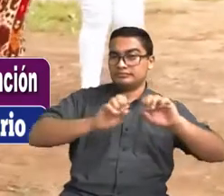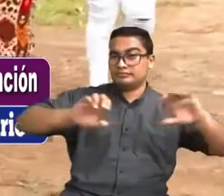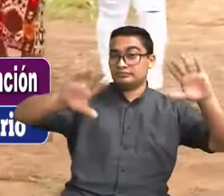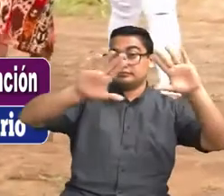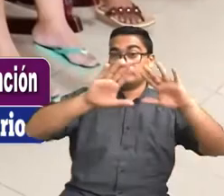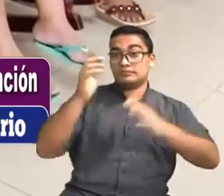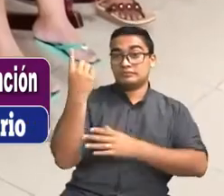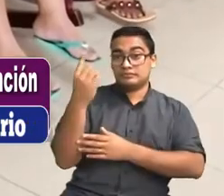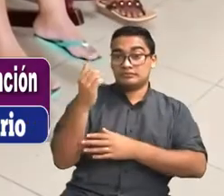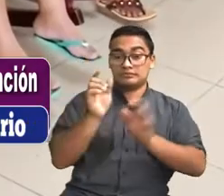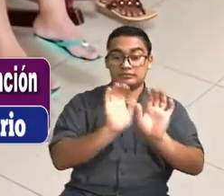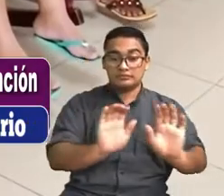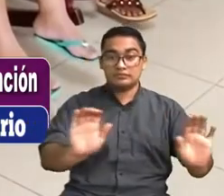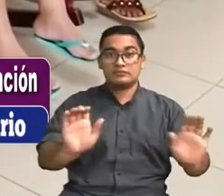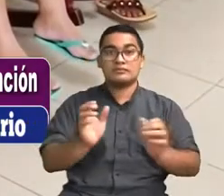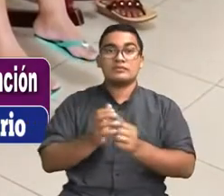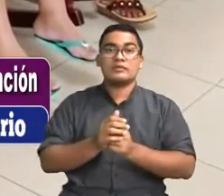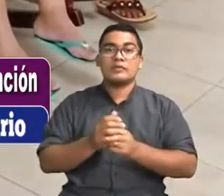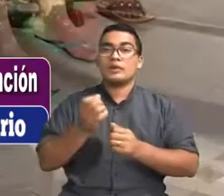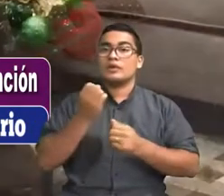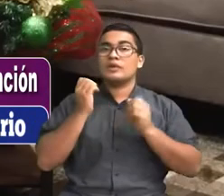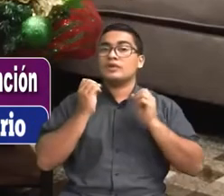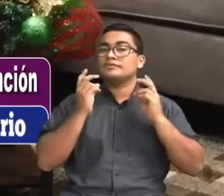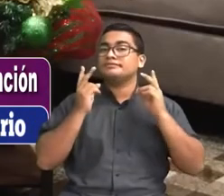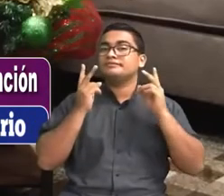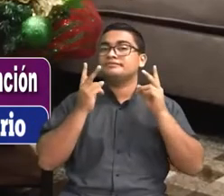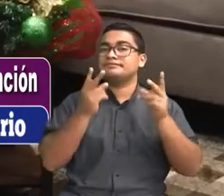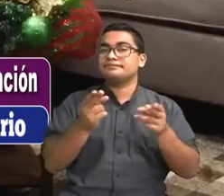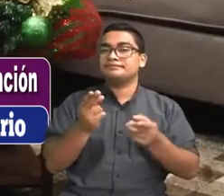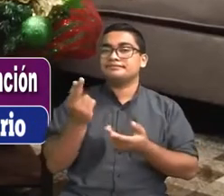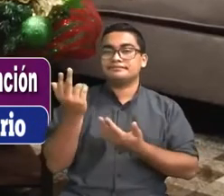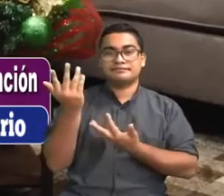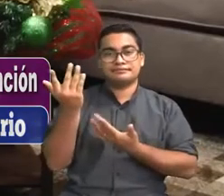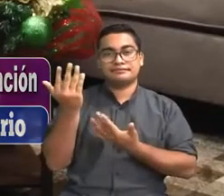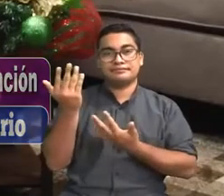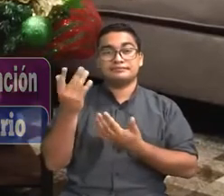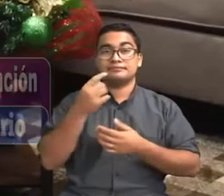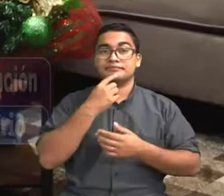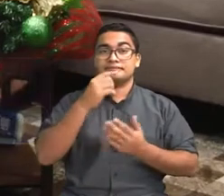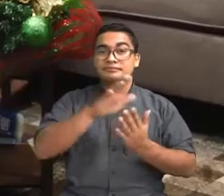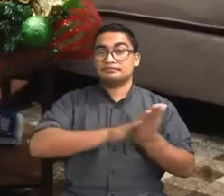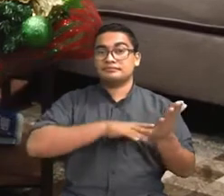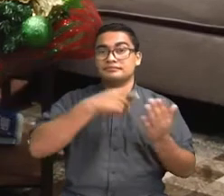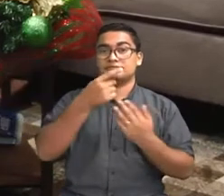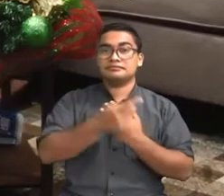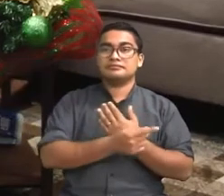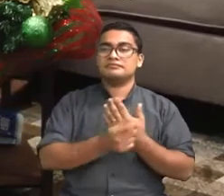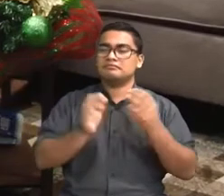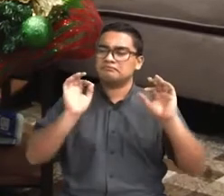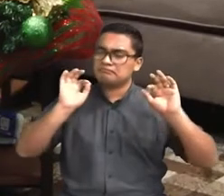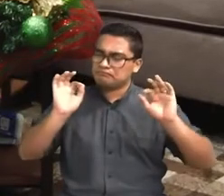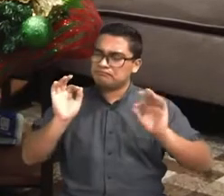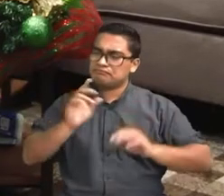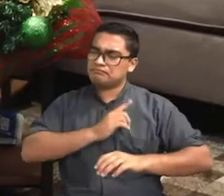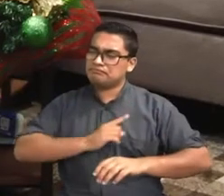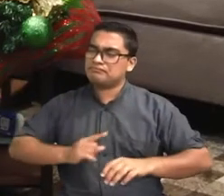la niñez, diputada, tenemos que hacer la primera pausa de este programa. Sin duda alguna,